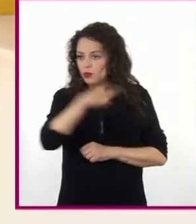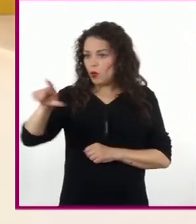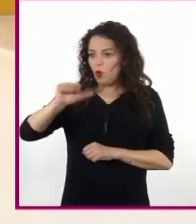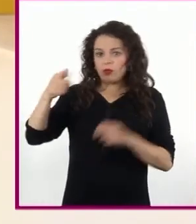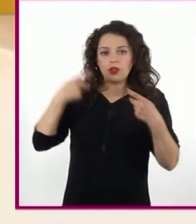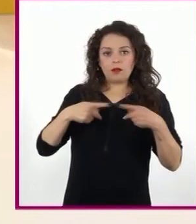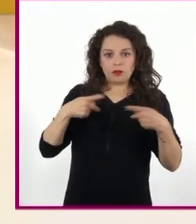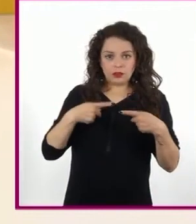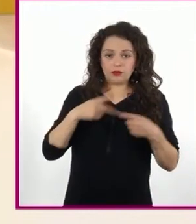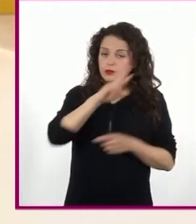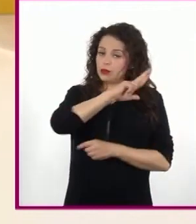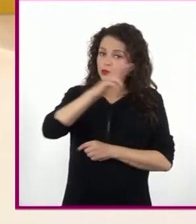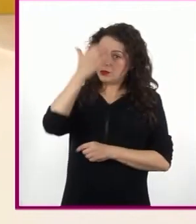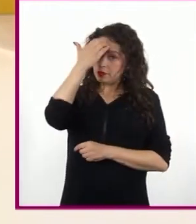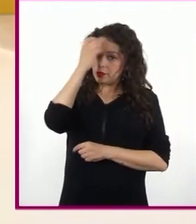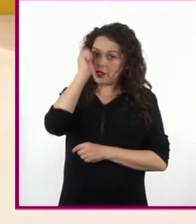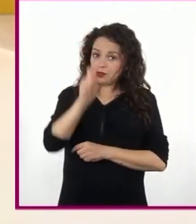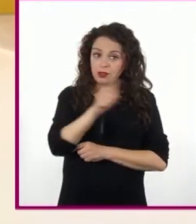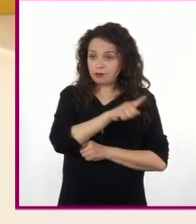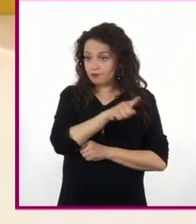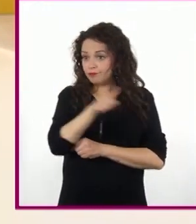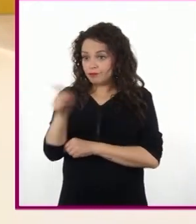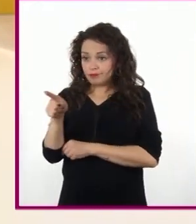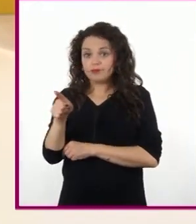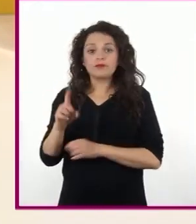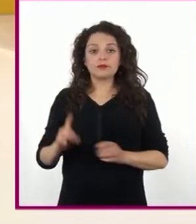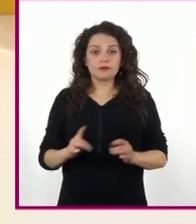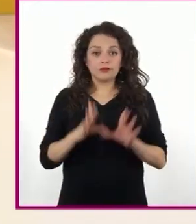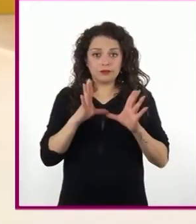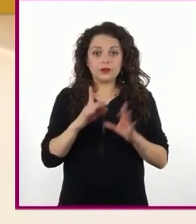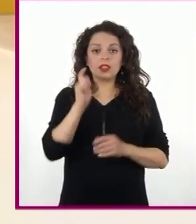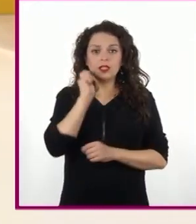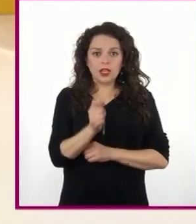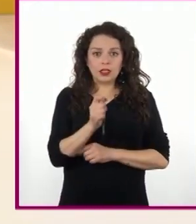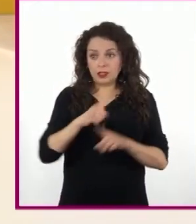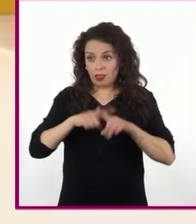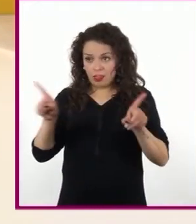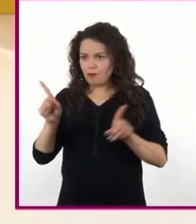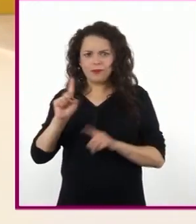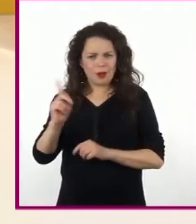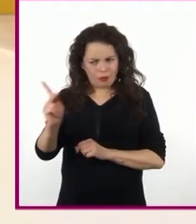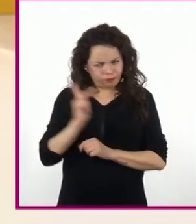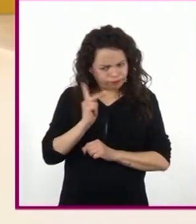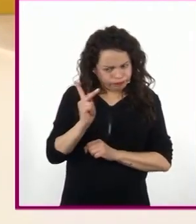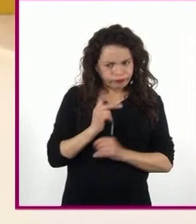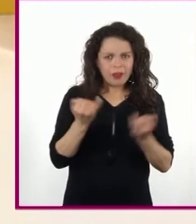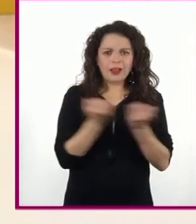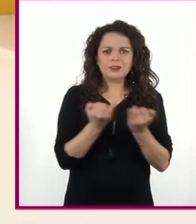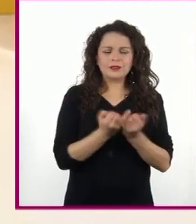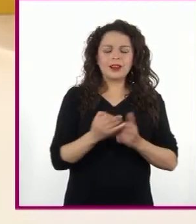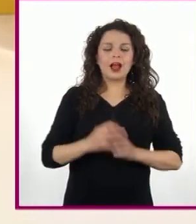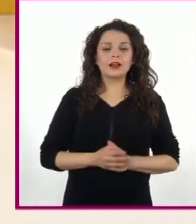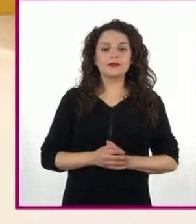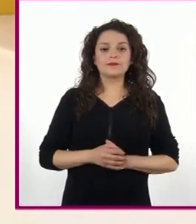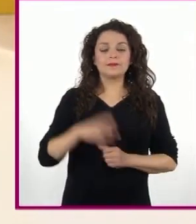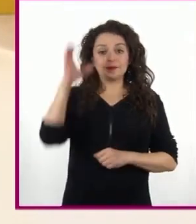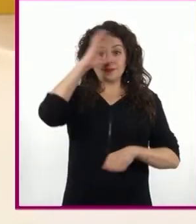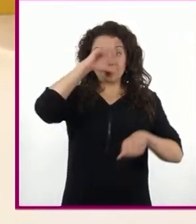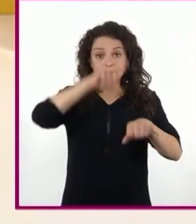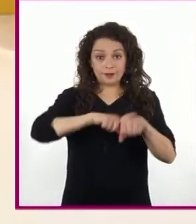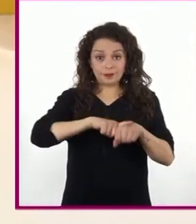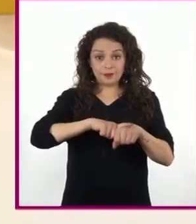basada en el reconocimiento de la otra persona como alguien similar. Como pueden darse cuenta, la cultura incluyente